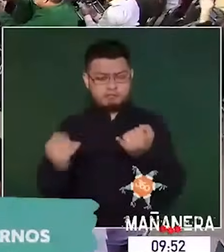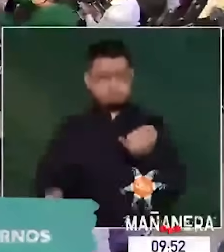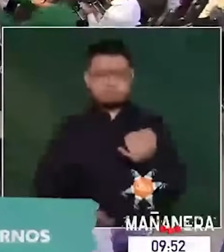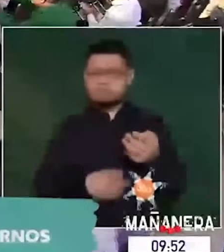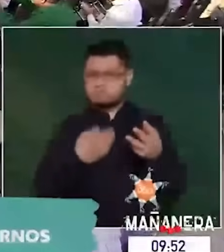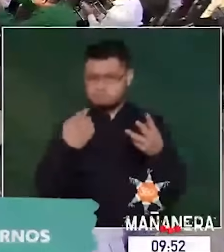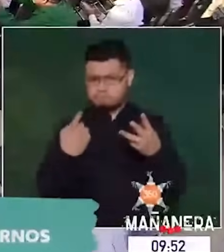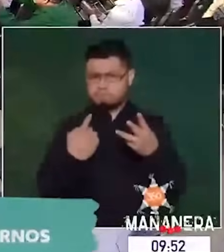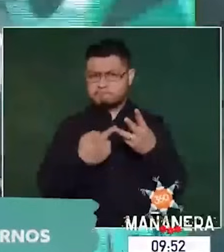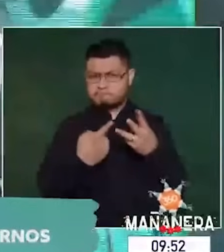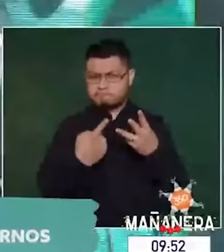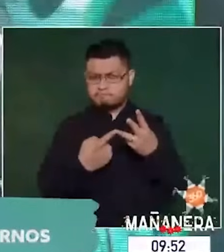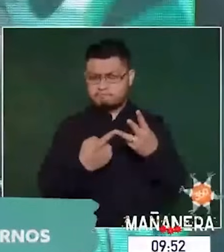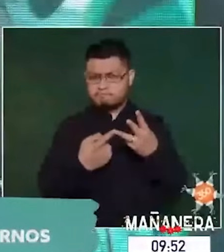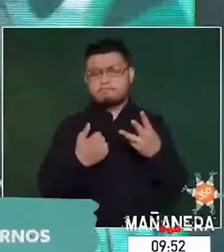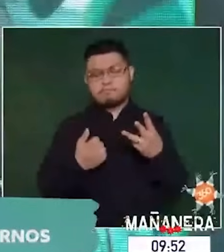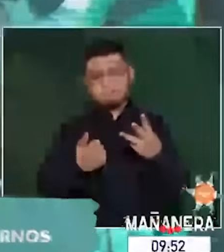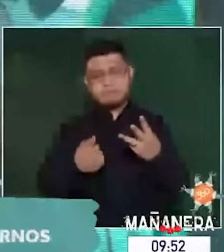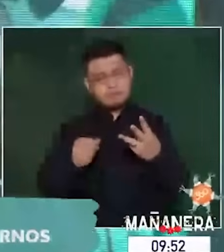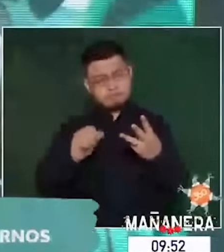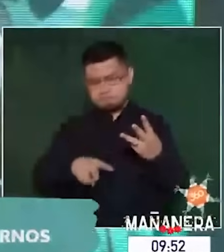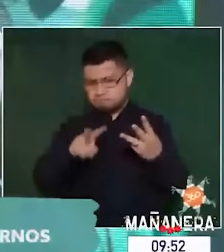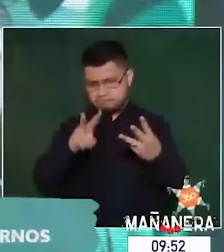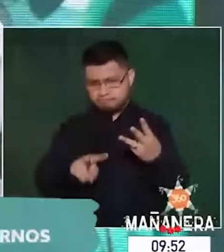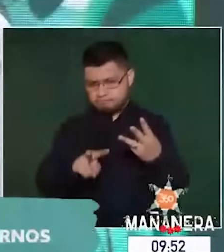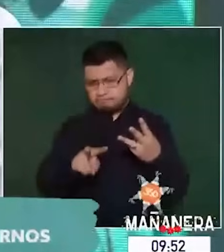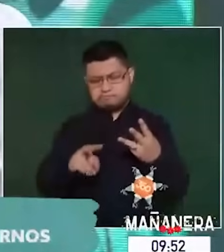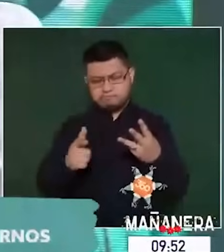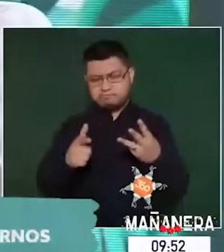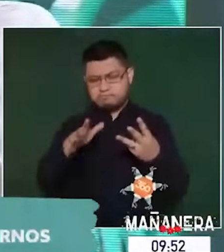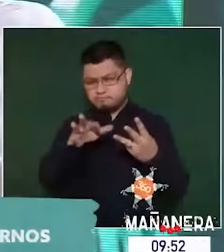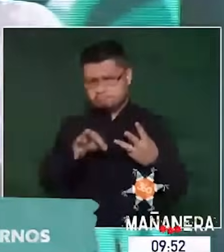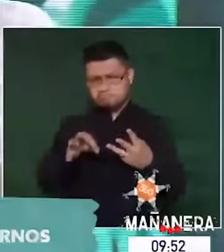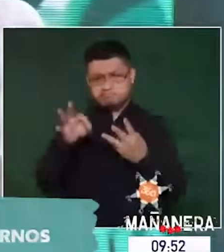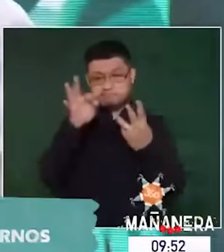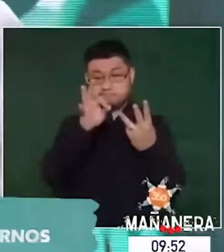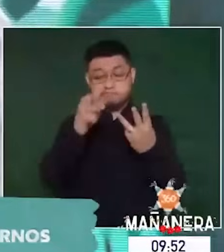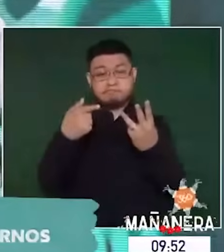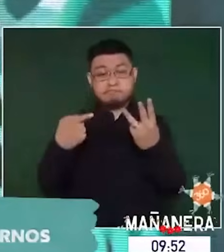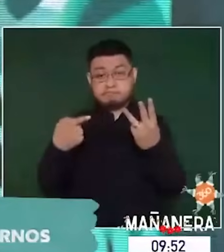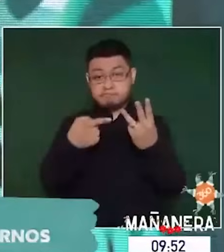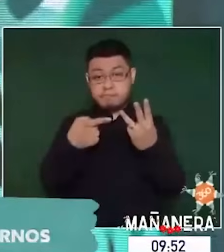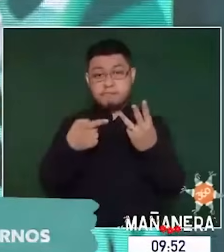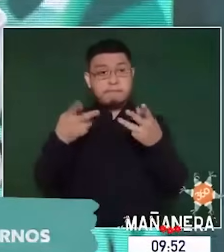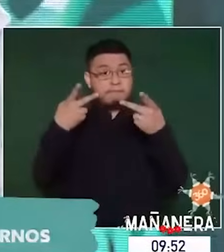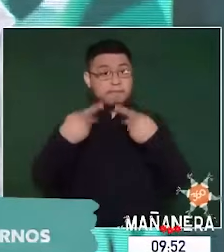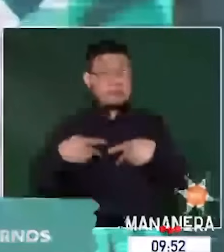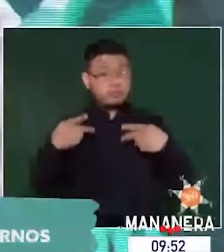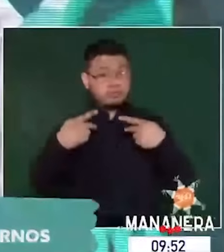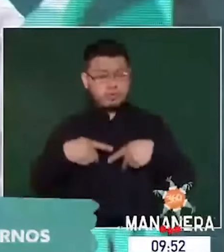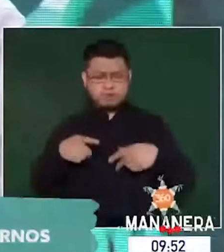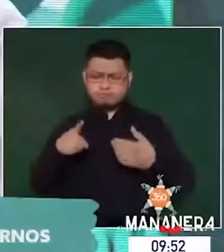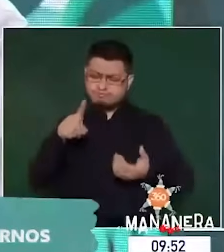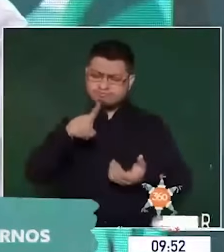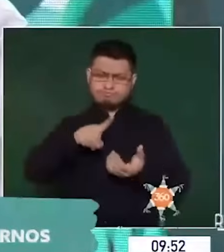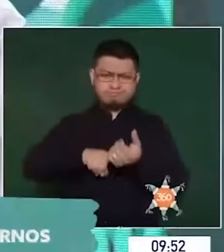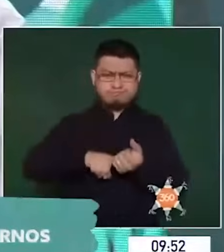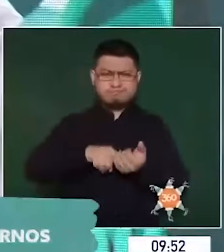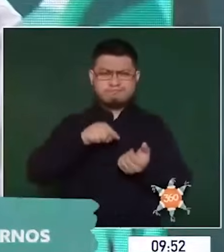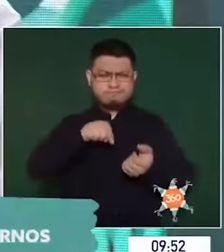desde luego, y sobre todo, por los trabajadores de la construcción.